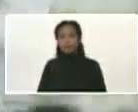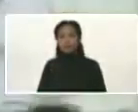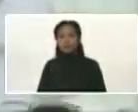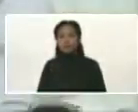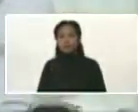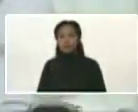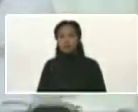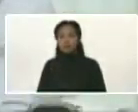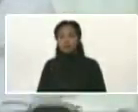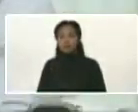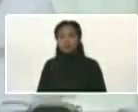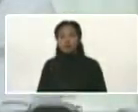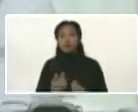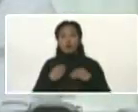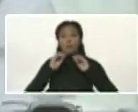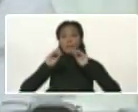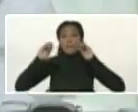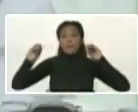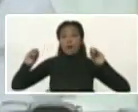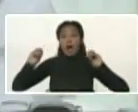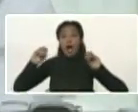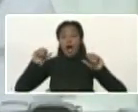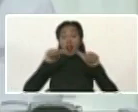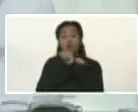Yo le hago un llamado a las fuerzas militares